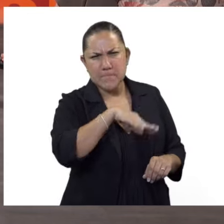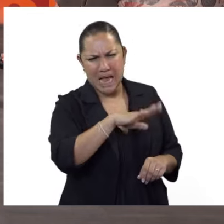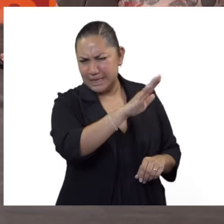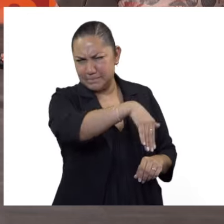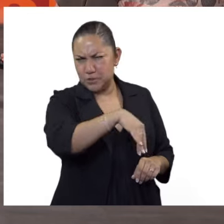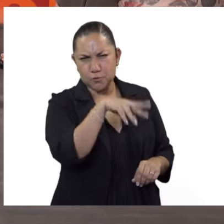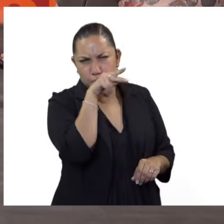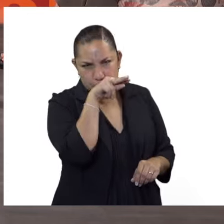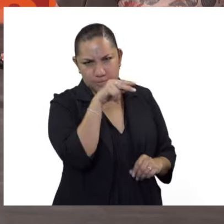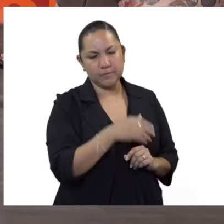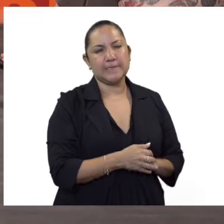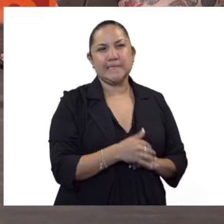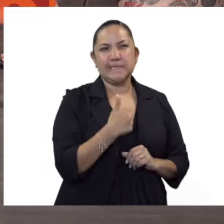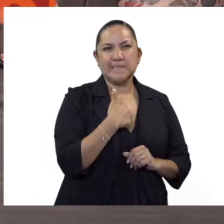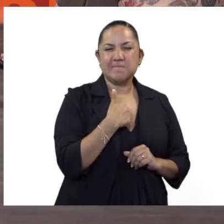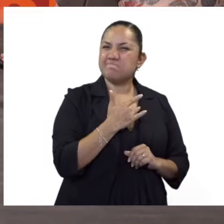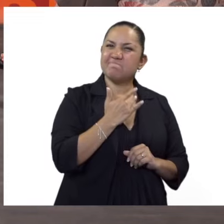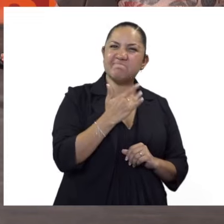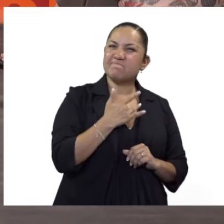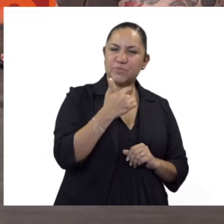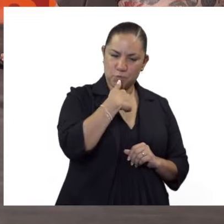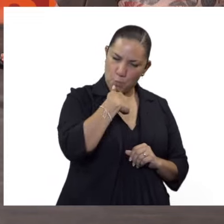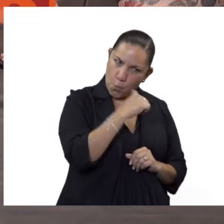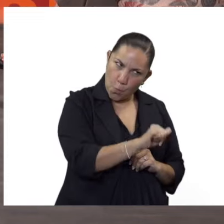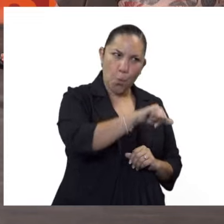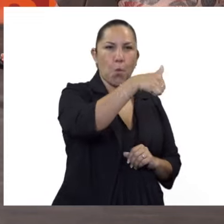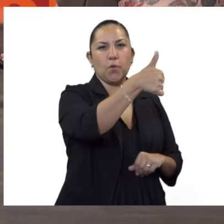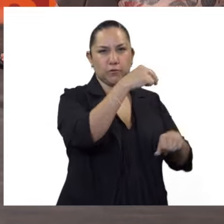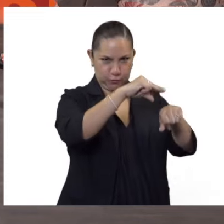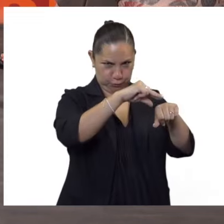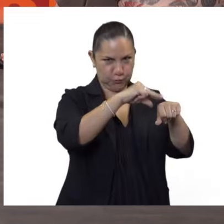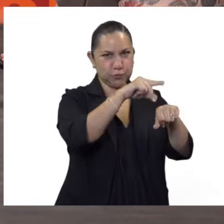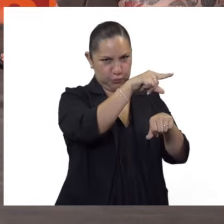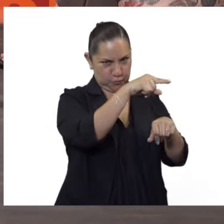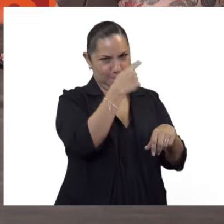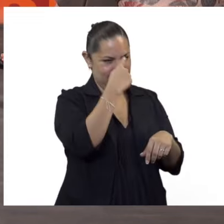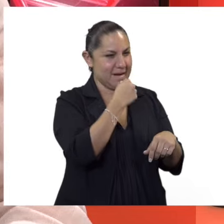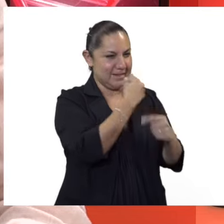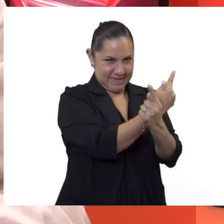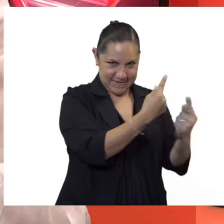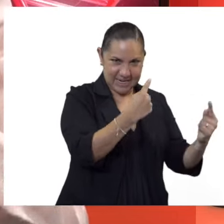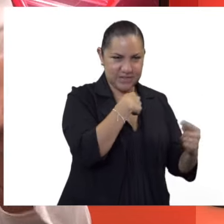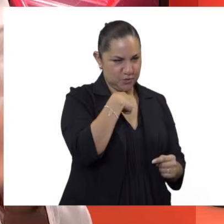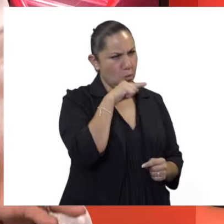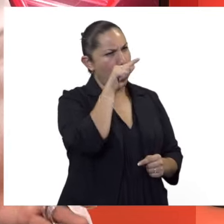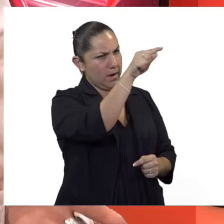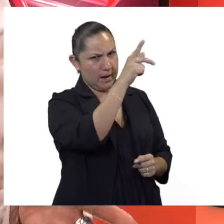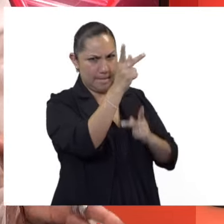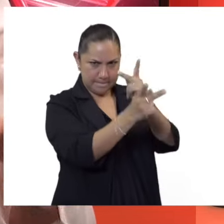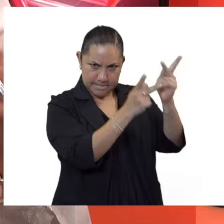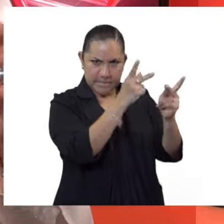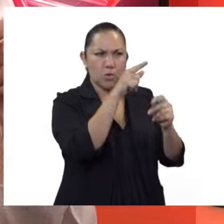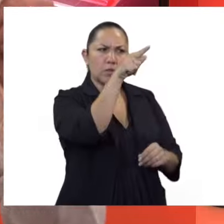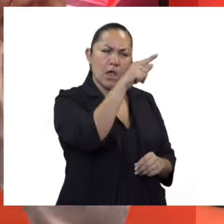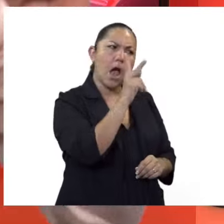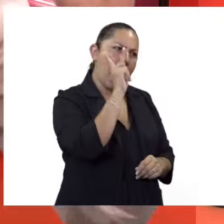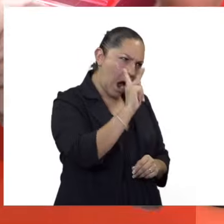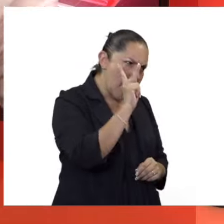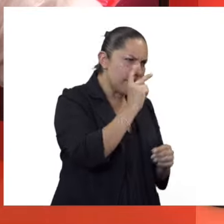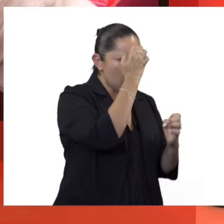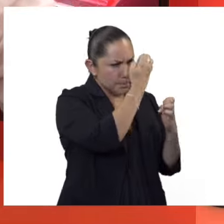bueno como yo tenía esa inquietud fui con un segundo pediatra y entonces el segundo pediatra también le hizo algunas